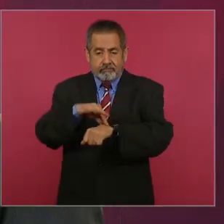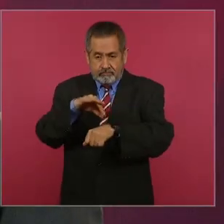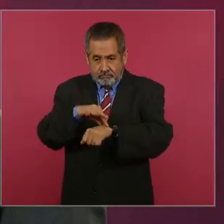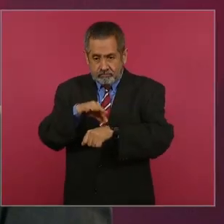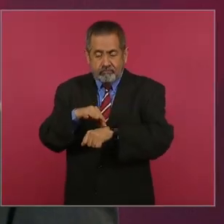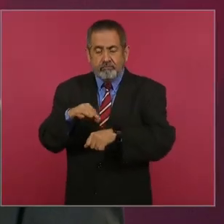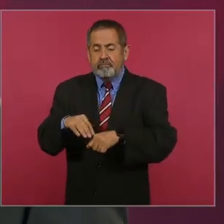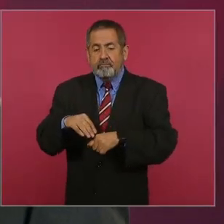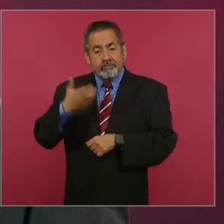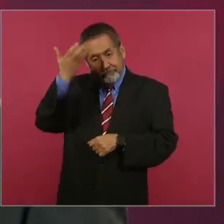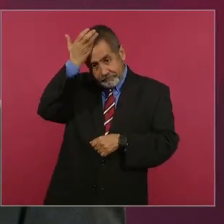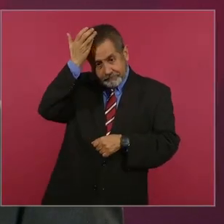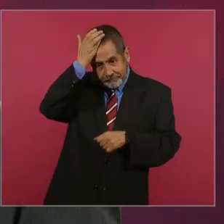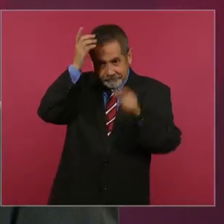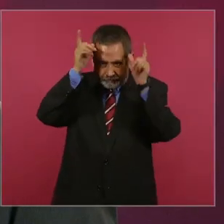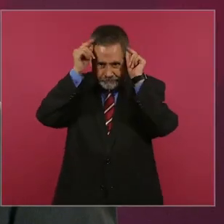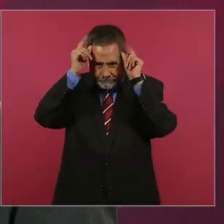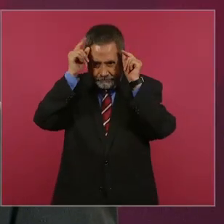enfermeras